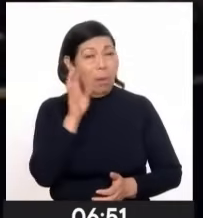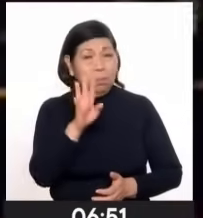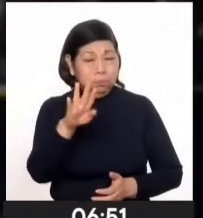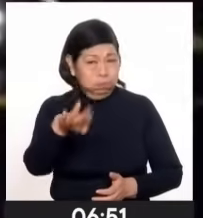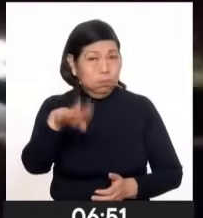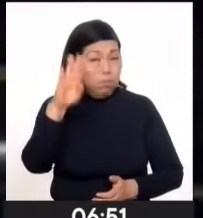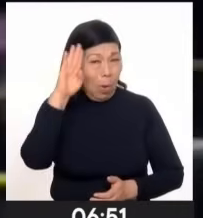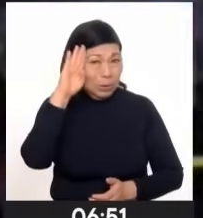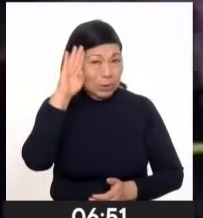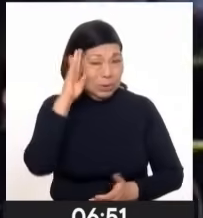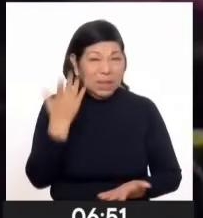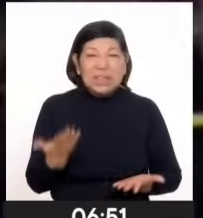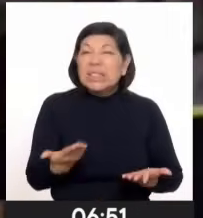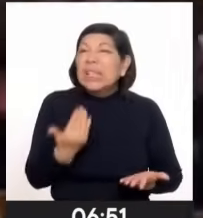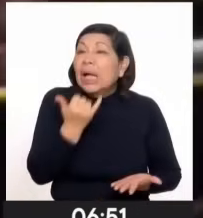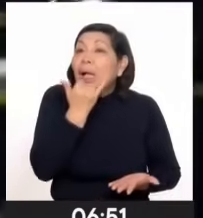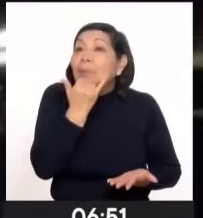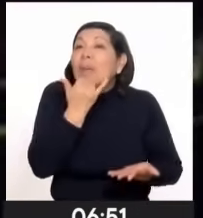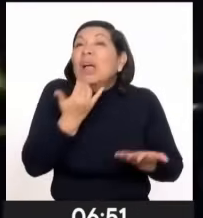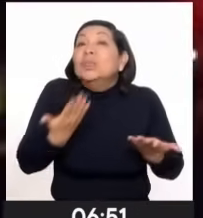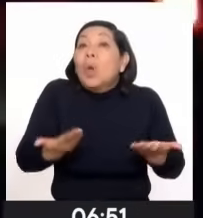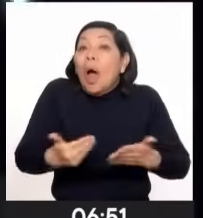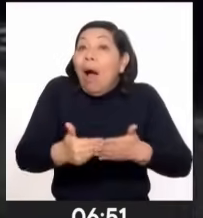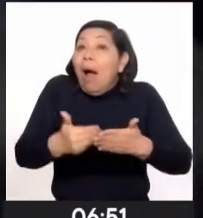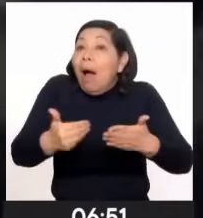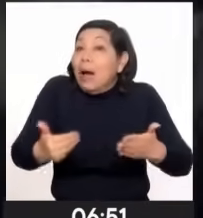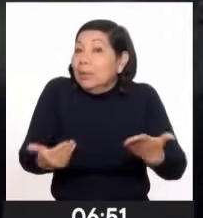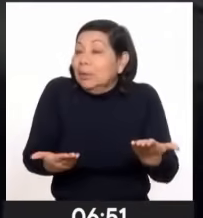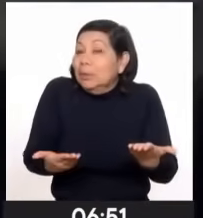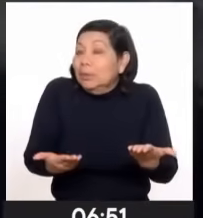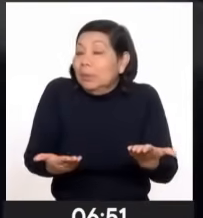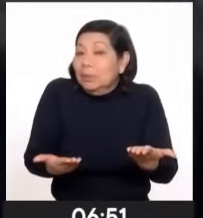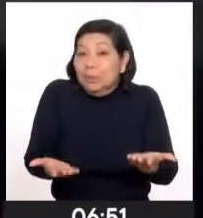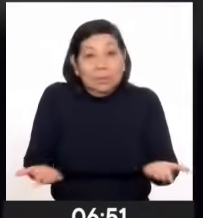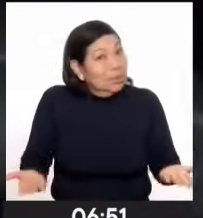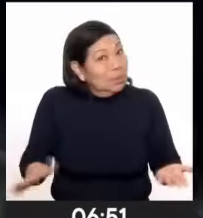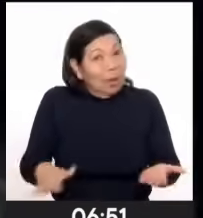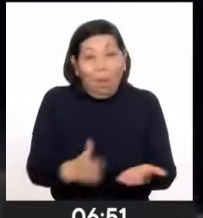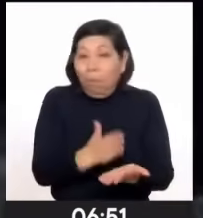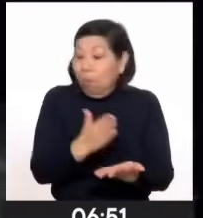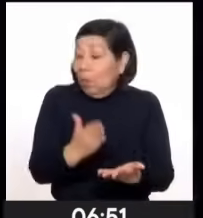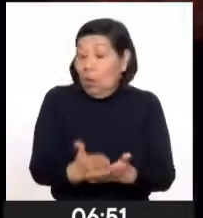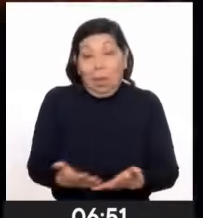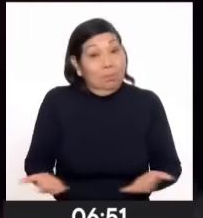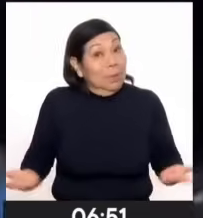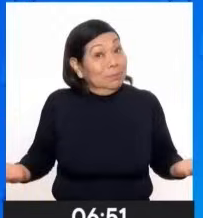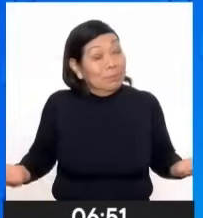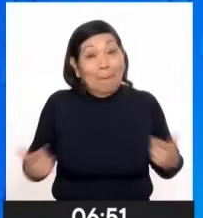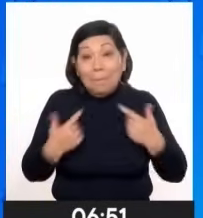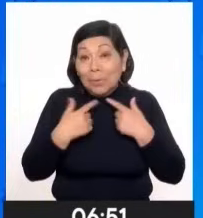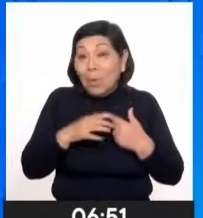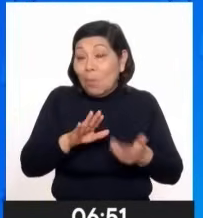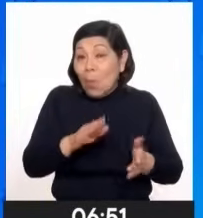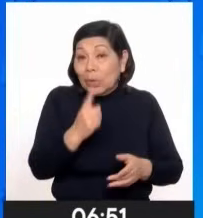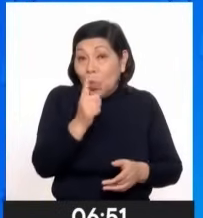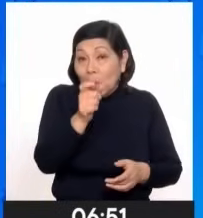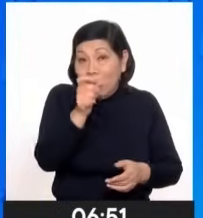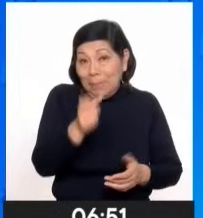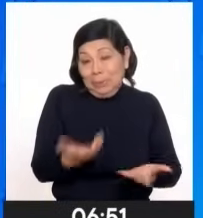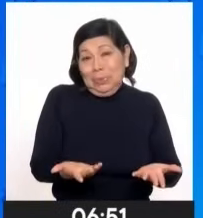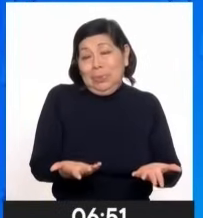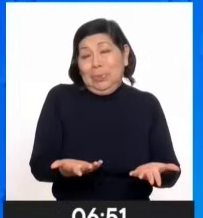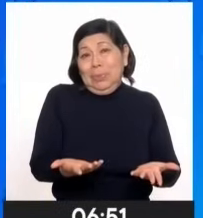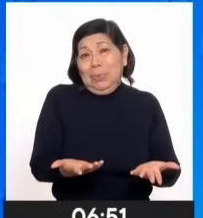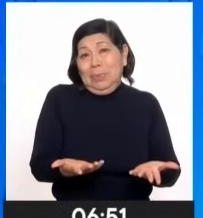de lo que habría ocurrido ante este execrable hecho una persona que ha perdido la vida en medio de